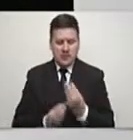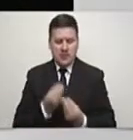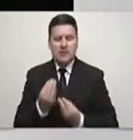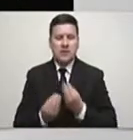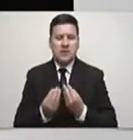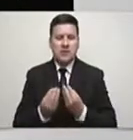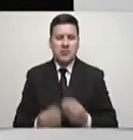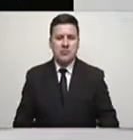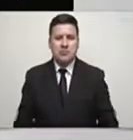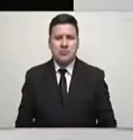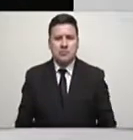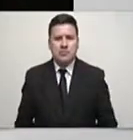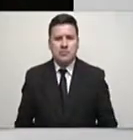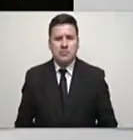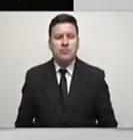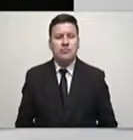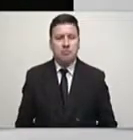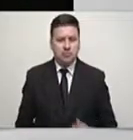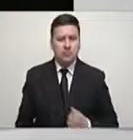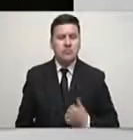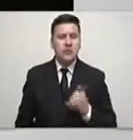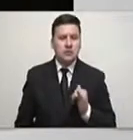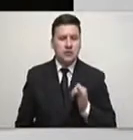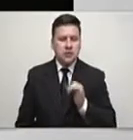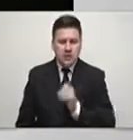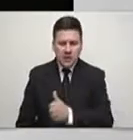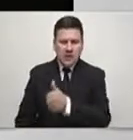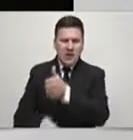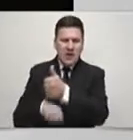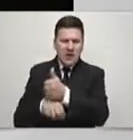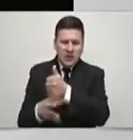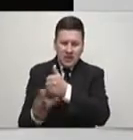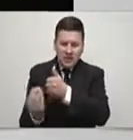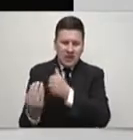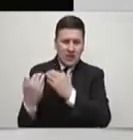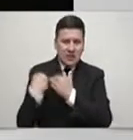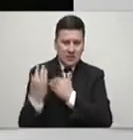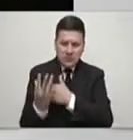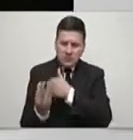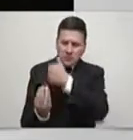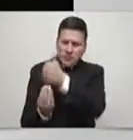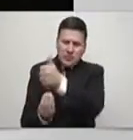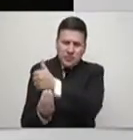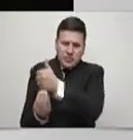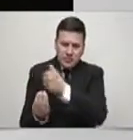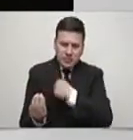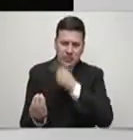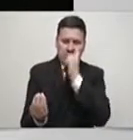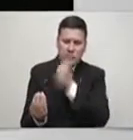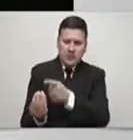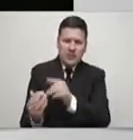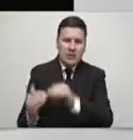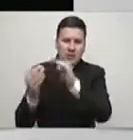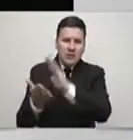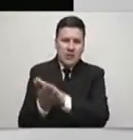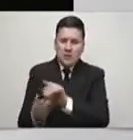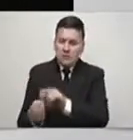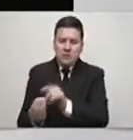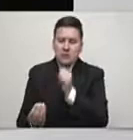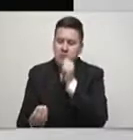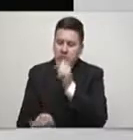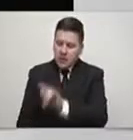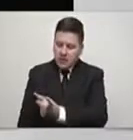hacer he dado instrucciones al jefe negociador del gobierno y al alto comisionado de paz para que viajen mañana